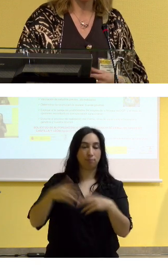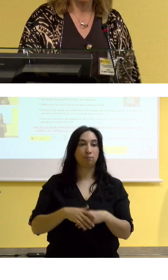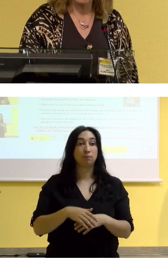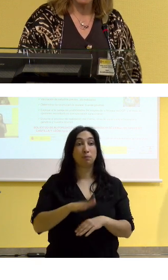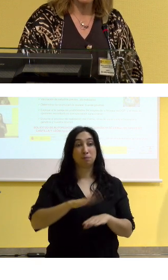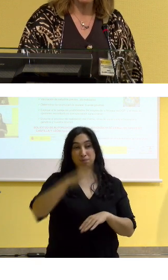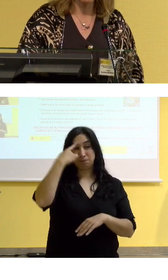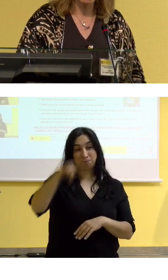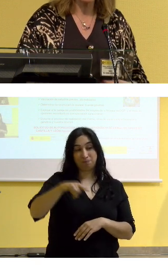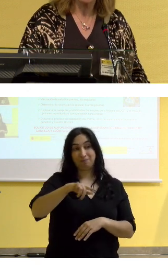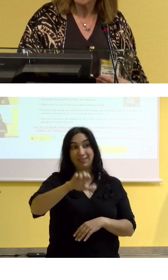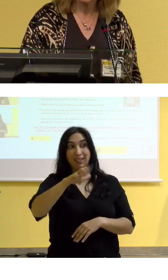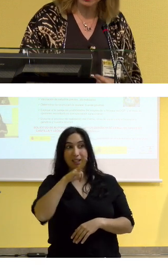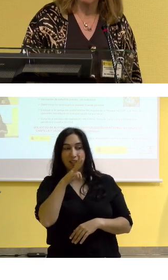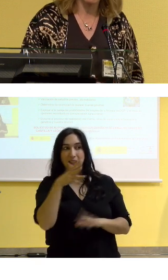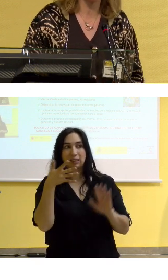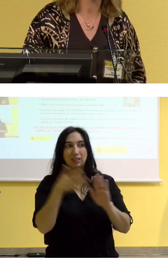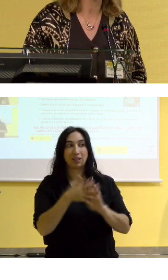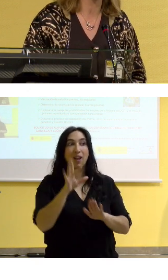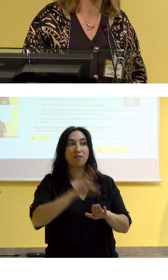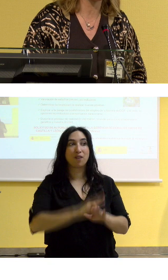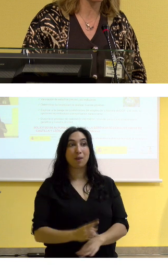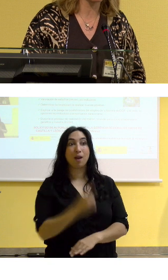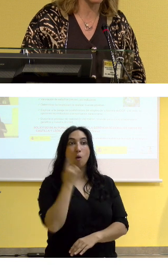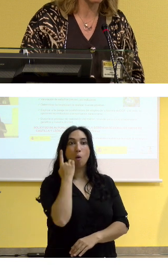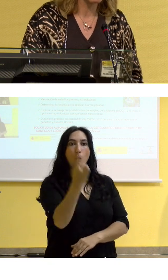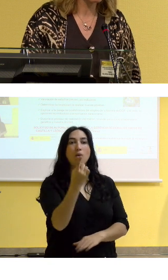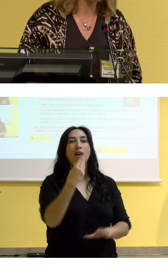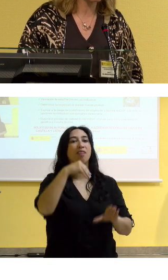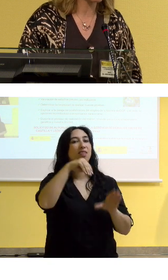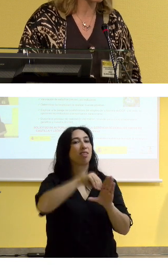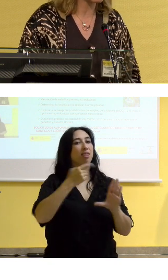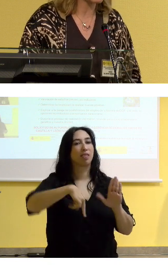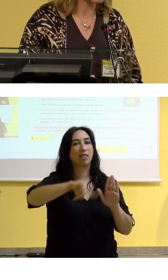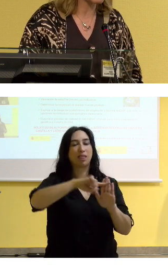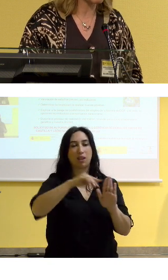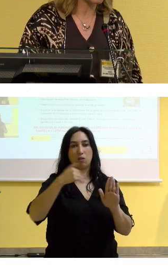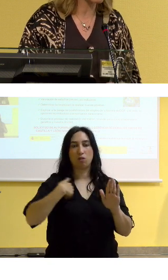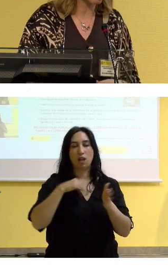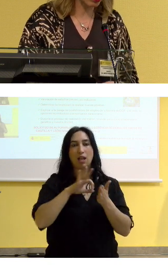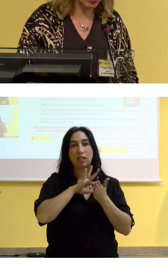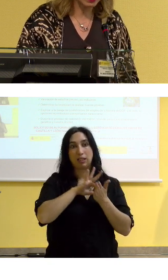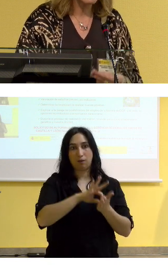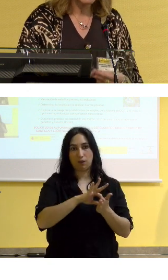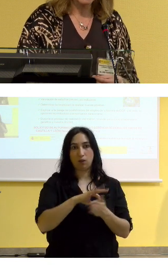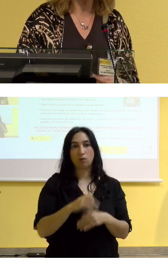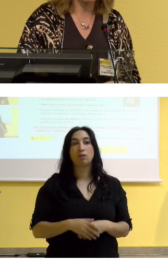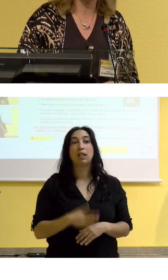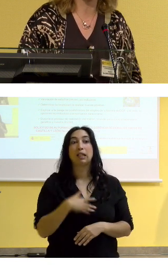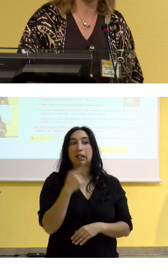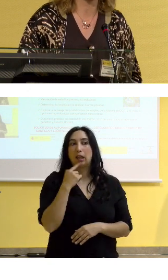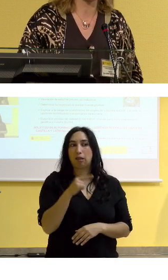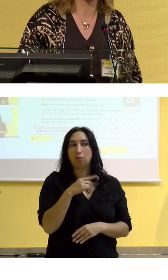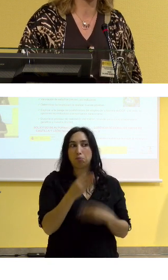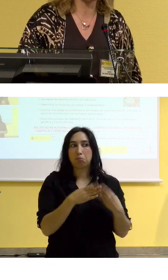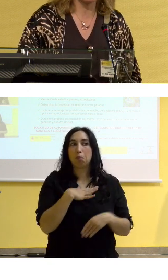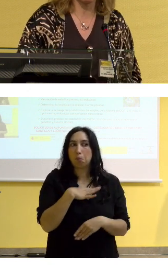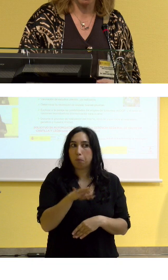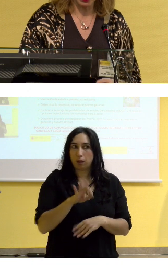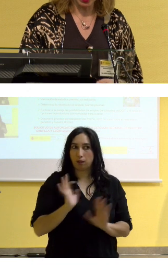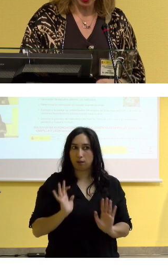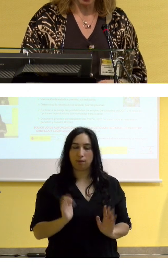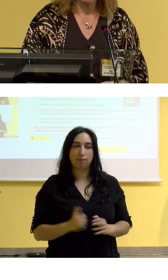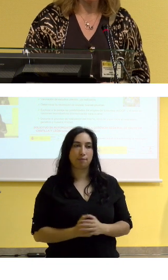saber que la corea de Huntington es una de las enfermedades que está incluida dentro de la cartera de servicios, con lo cual esto se puede hacer,